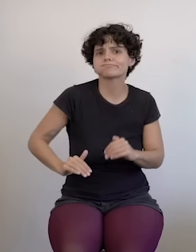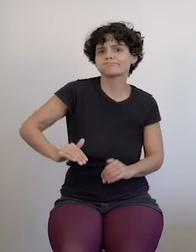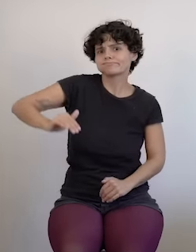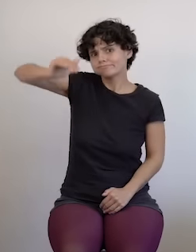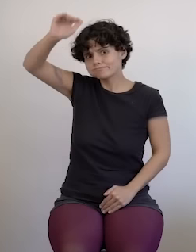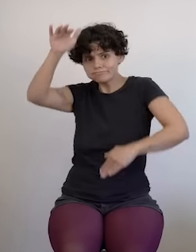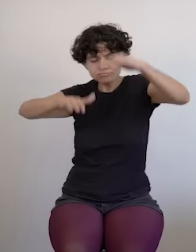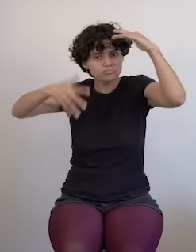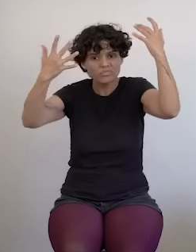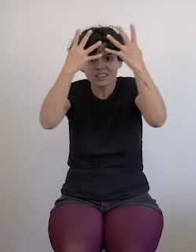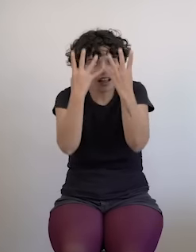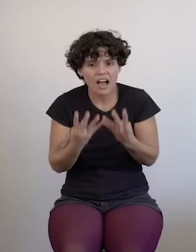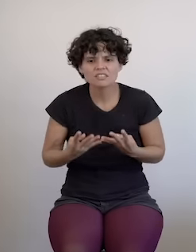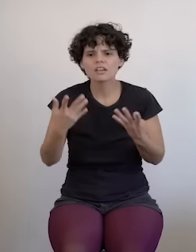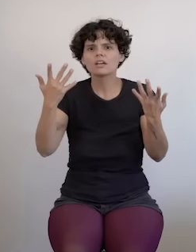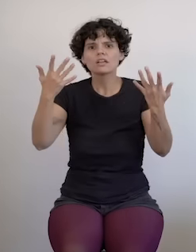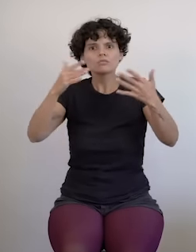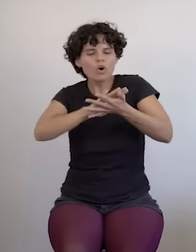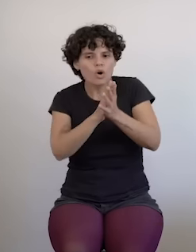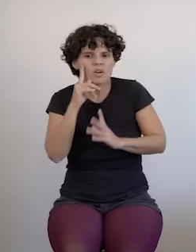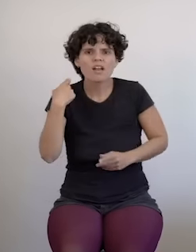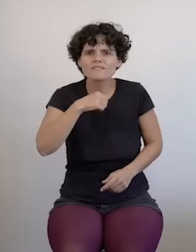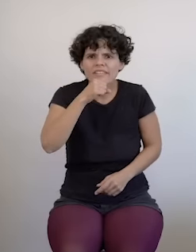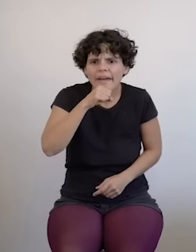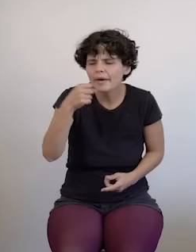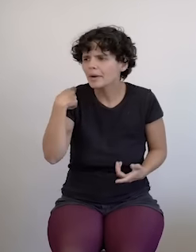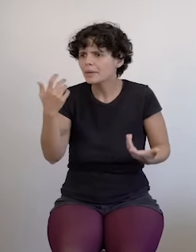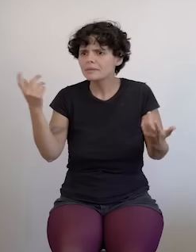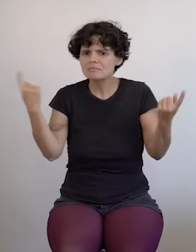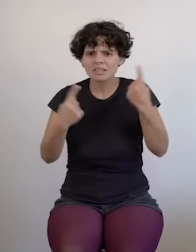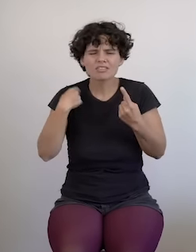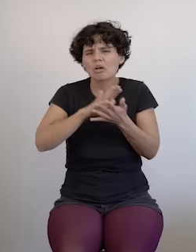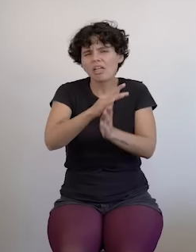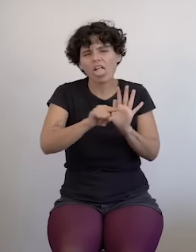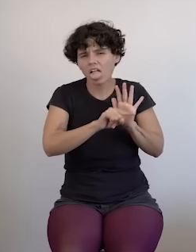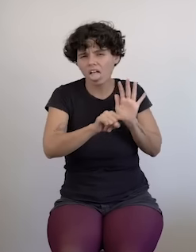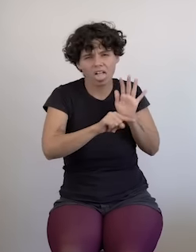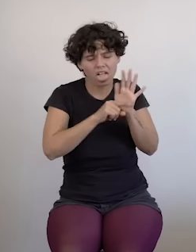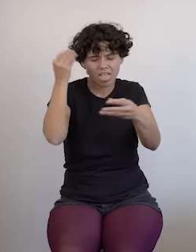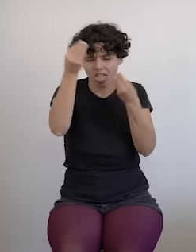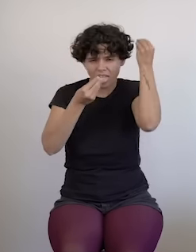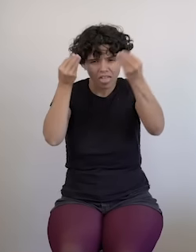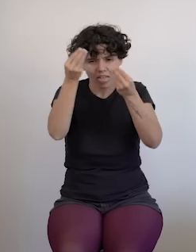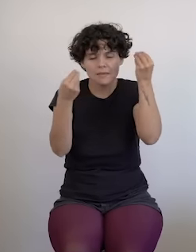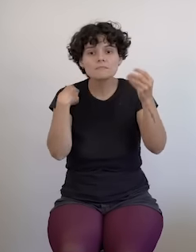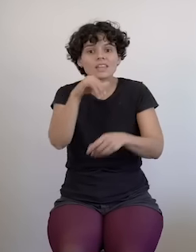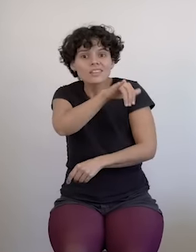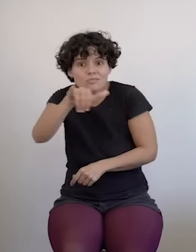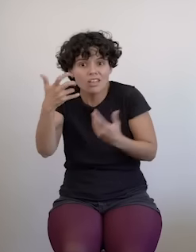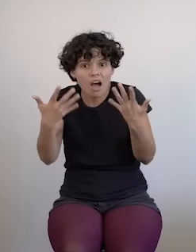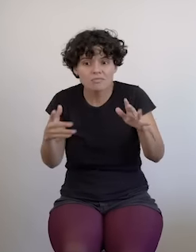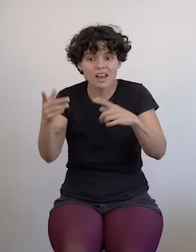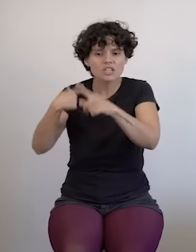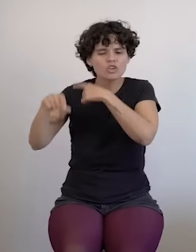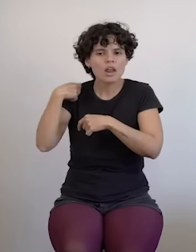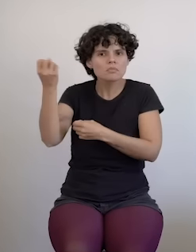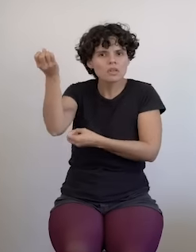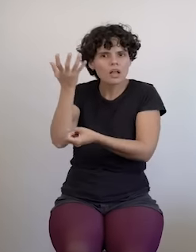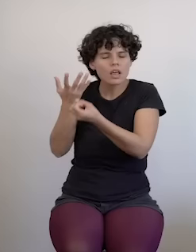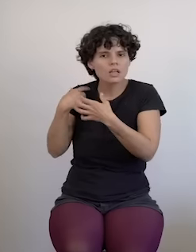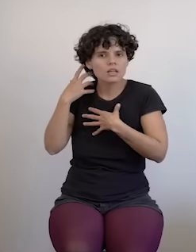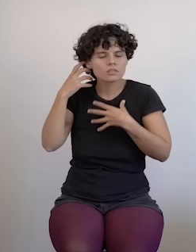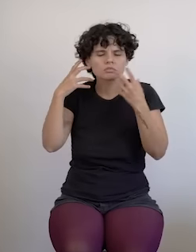menores. Mayores, pues llegar a la cárcel de mayores ya con locos viejos, ya en una carreta, así todo, ya negativo, ya no había nada positivo. Luego empezaron a contar las historias